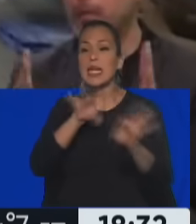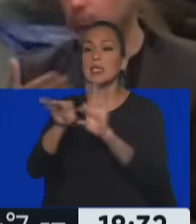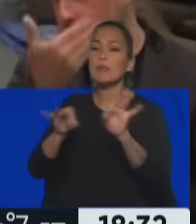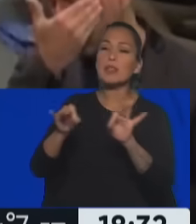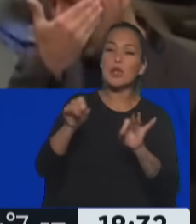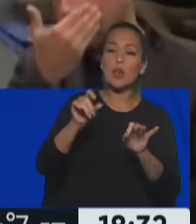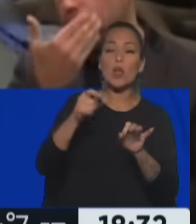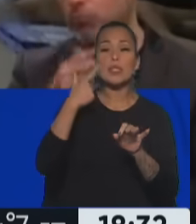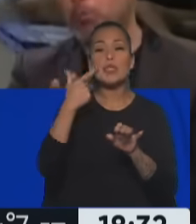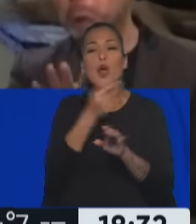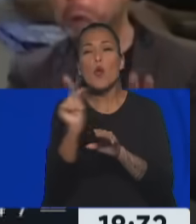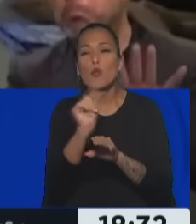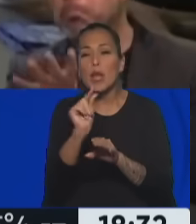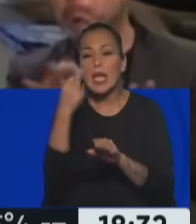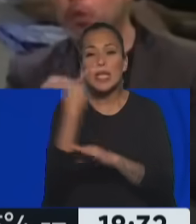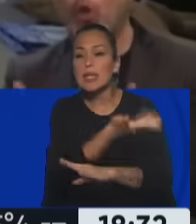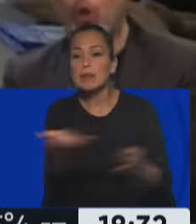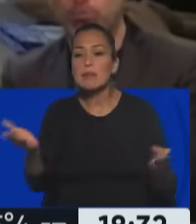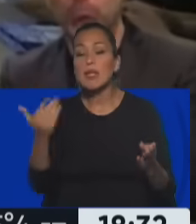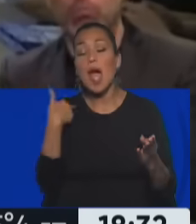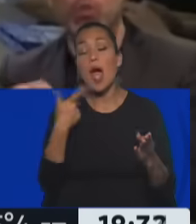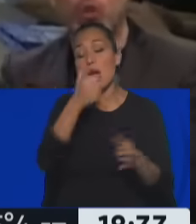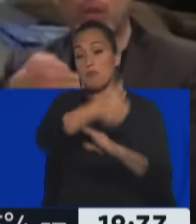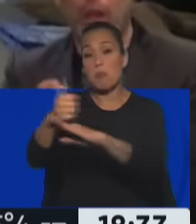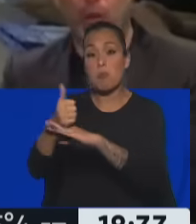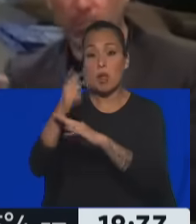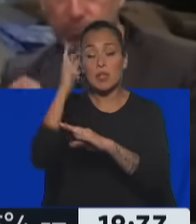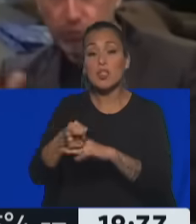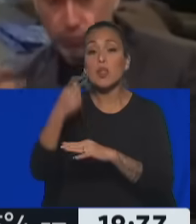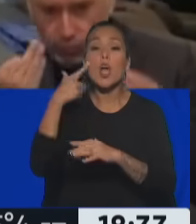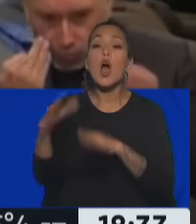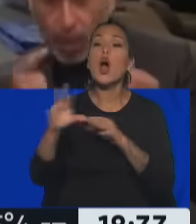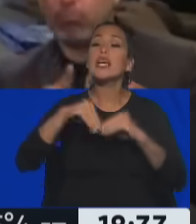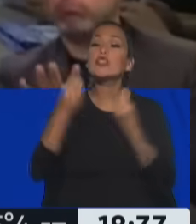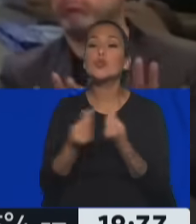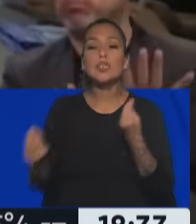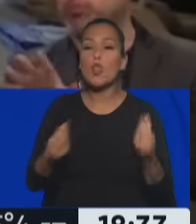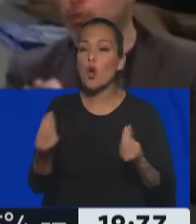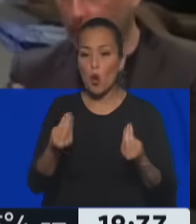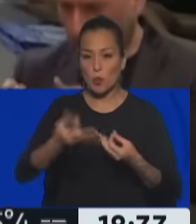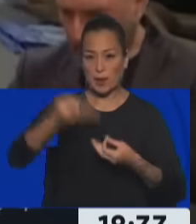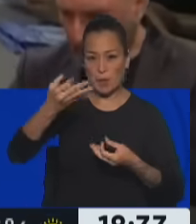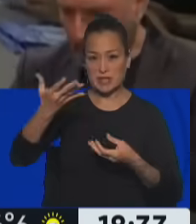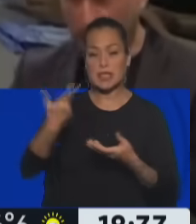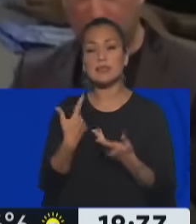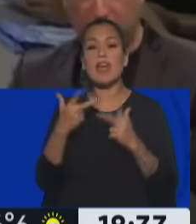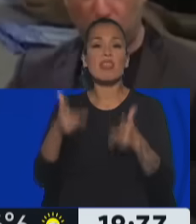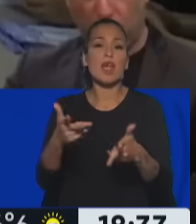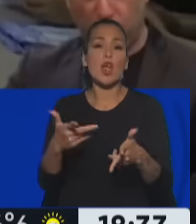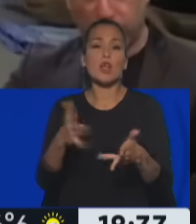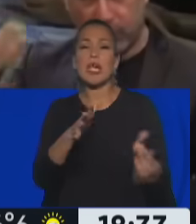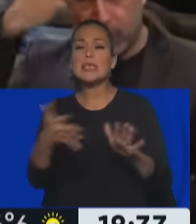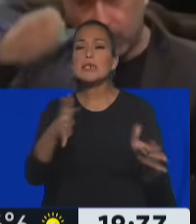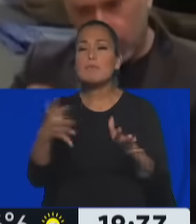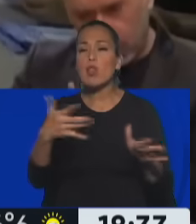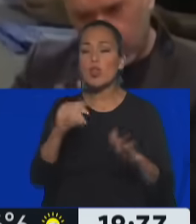aleatoriamente frente a notarios públicos, los resultados obtenidos por los especialistas arrojaron un resultado estimado de